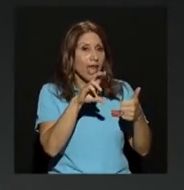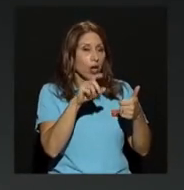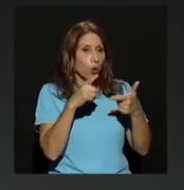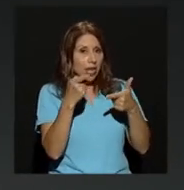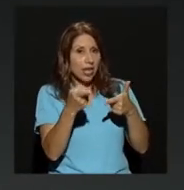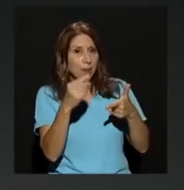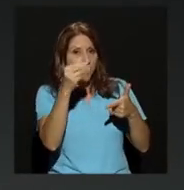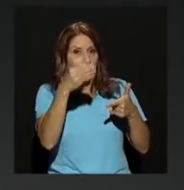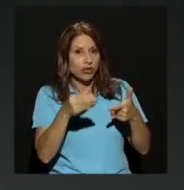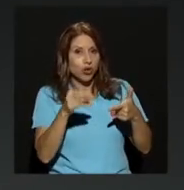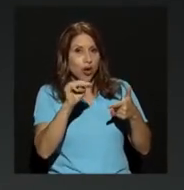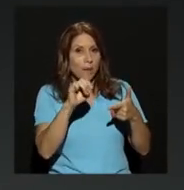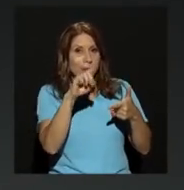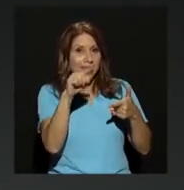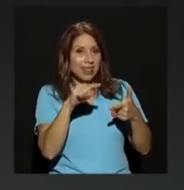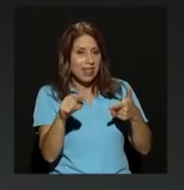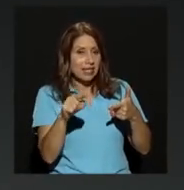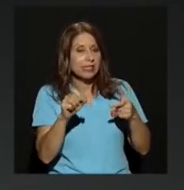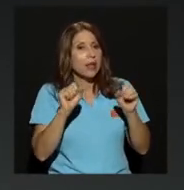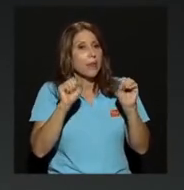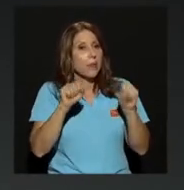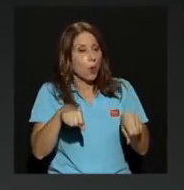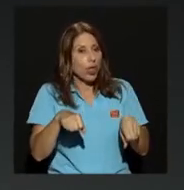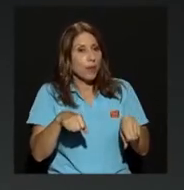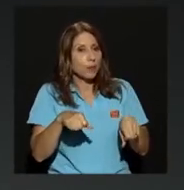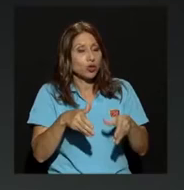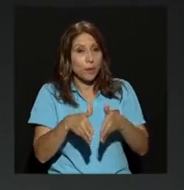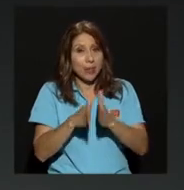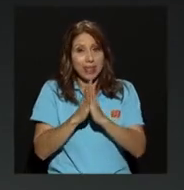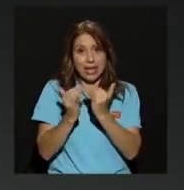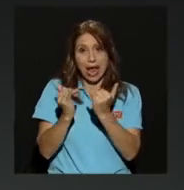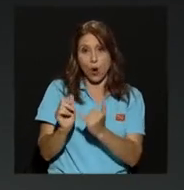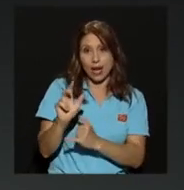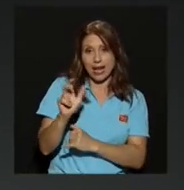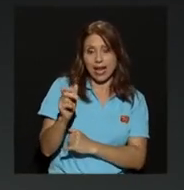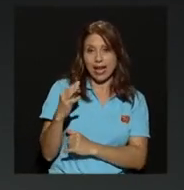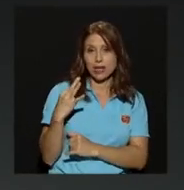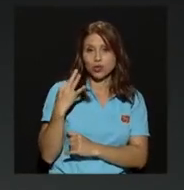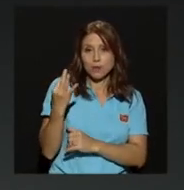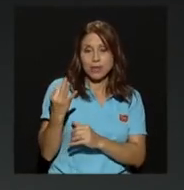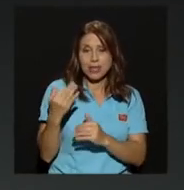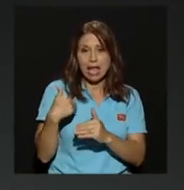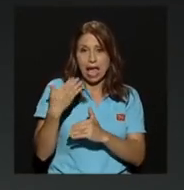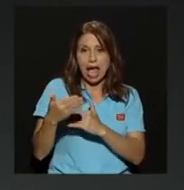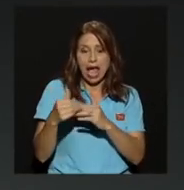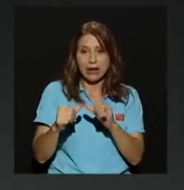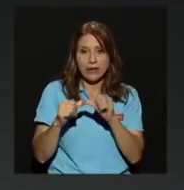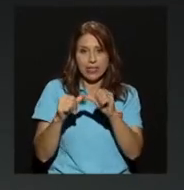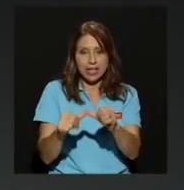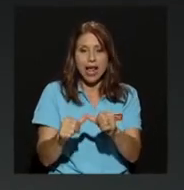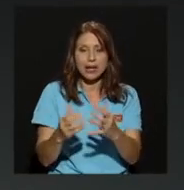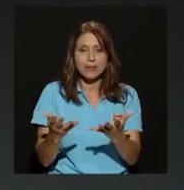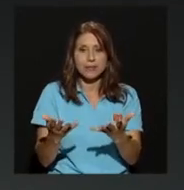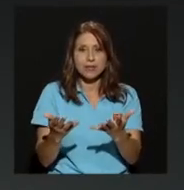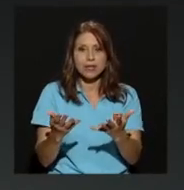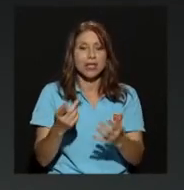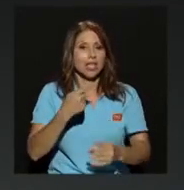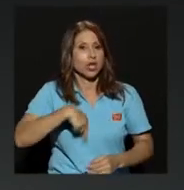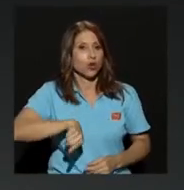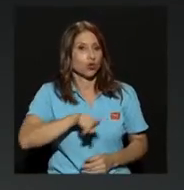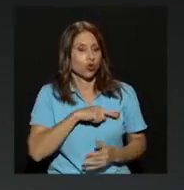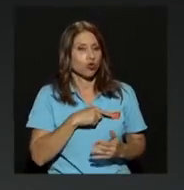también profesor Méndez, podemos pedirle al canal que nos invite a regresar y